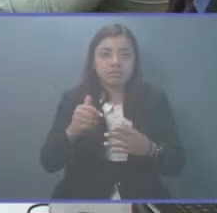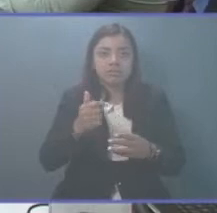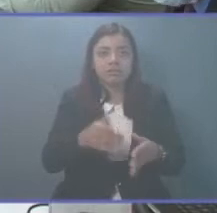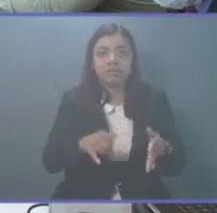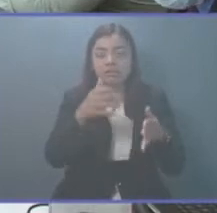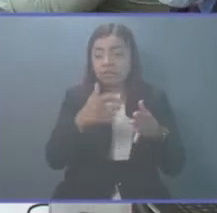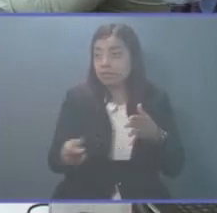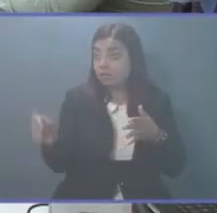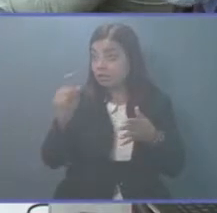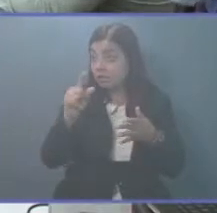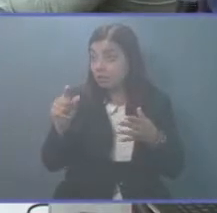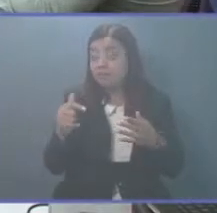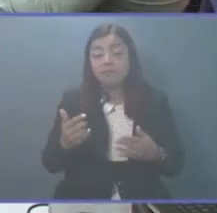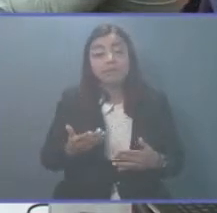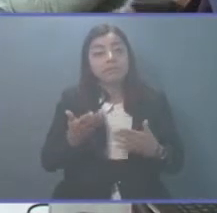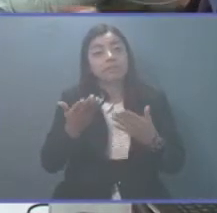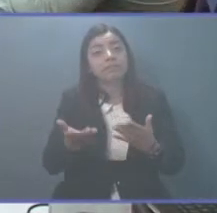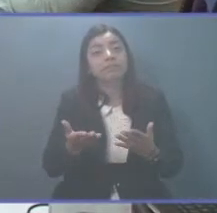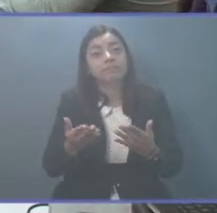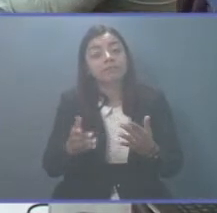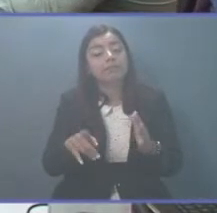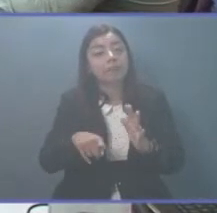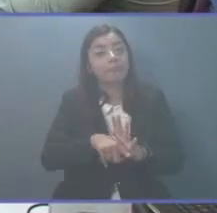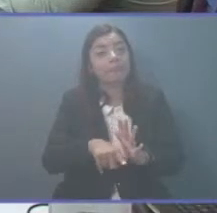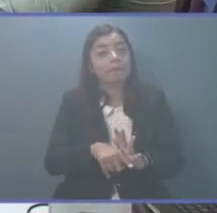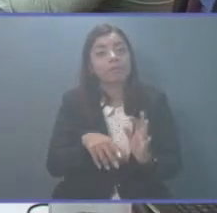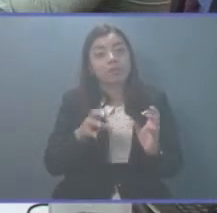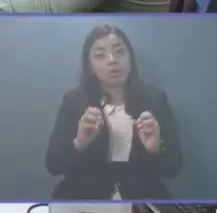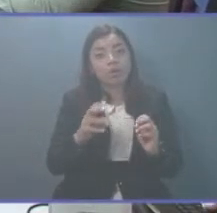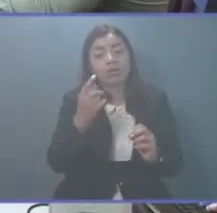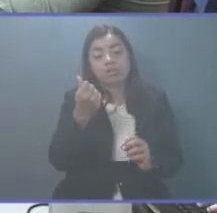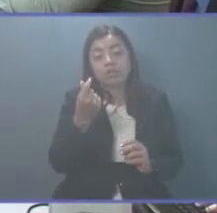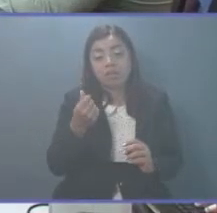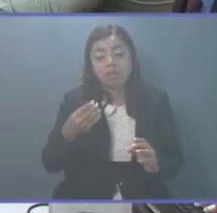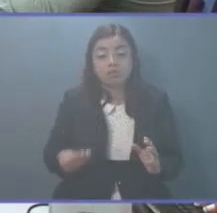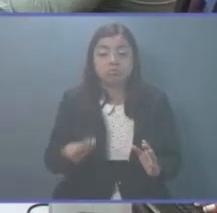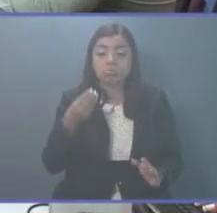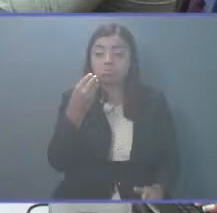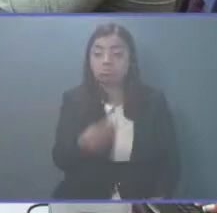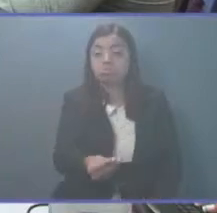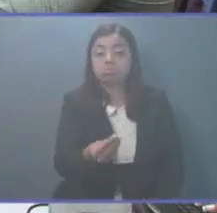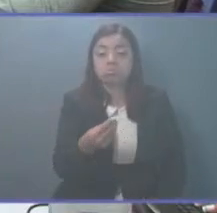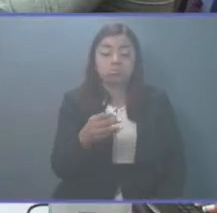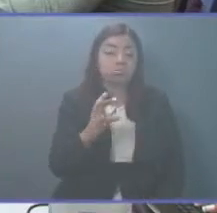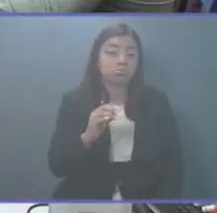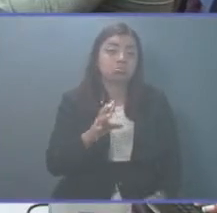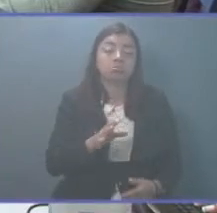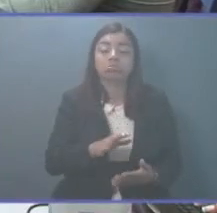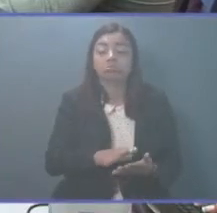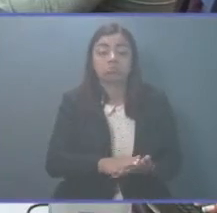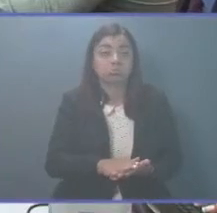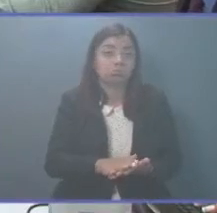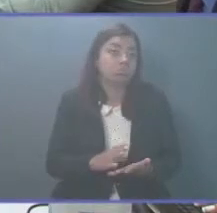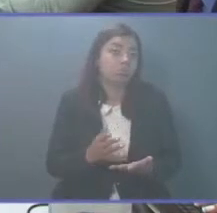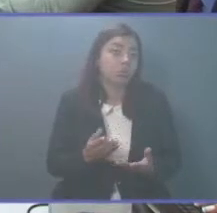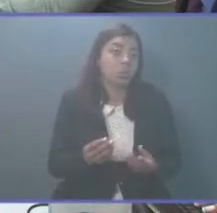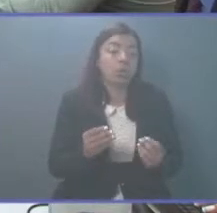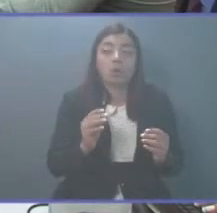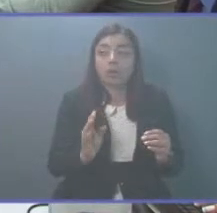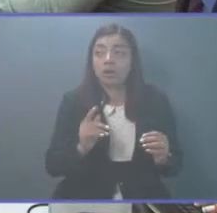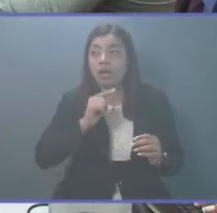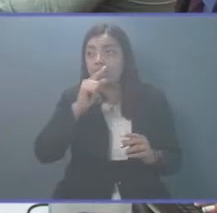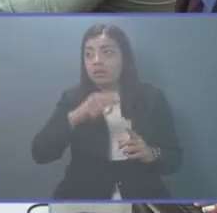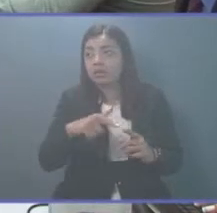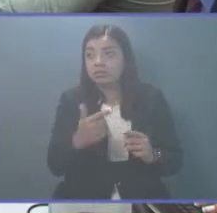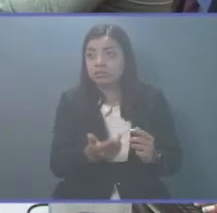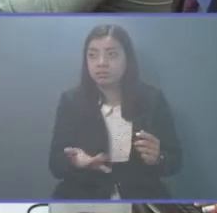particulares, y les ofrecen o la devolución del dinero que pagaron por los viajes o incluso hasta